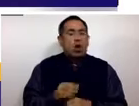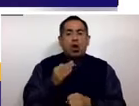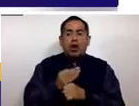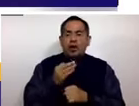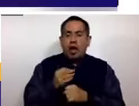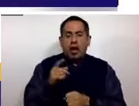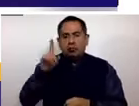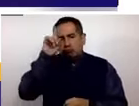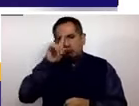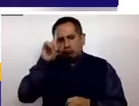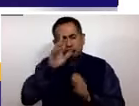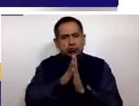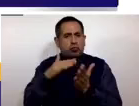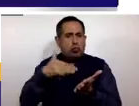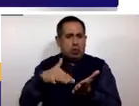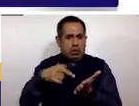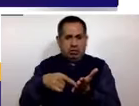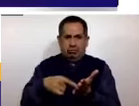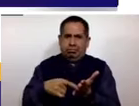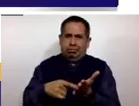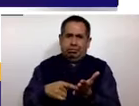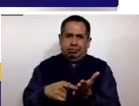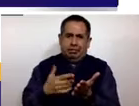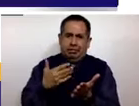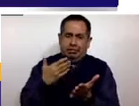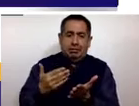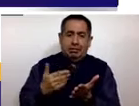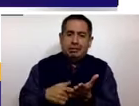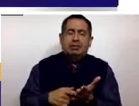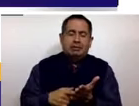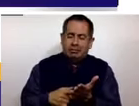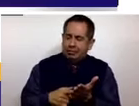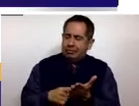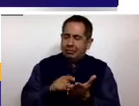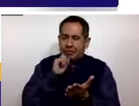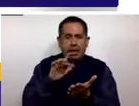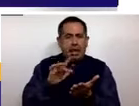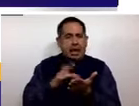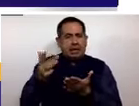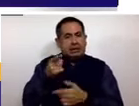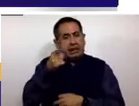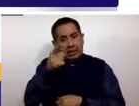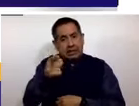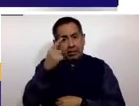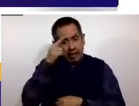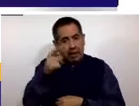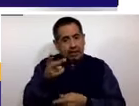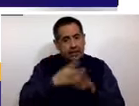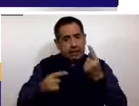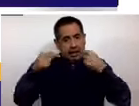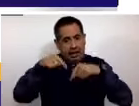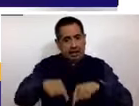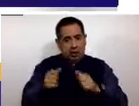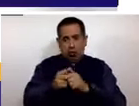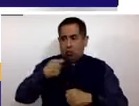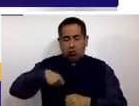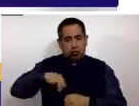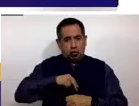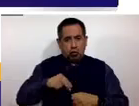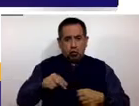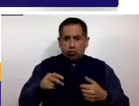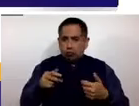la lectura de tu libro. Y quiero agradecerte a ti, el que estés con nosotros y